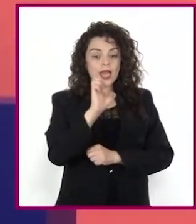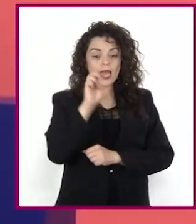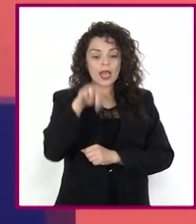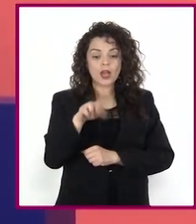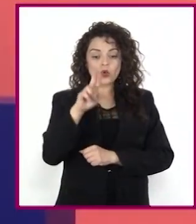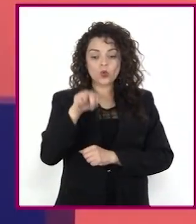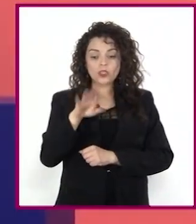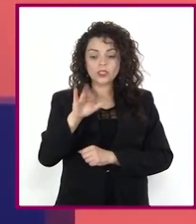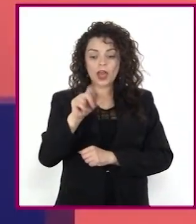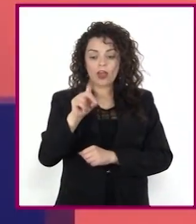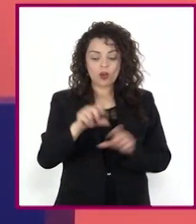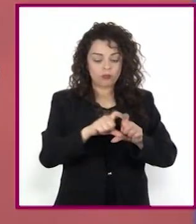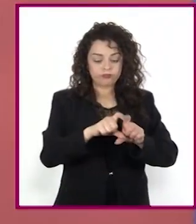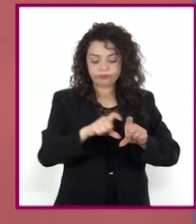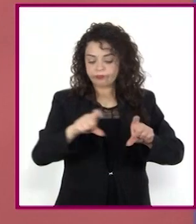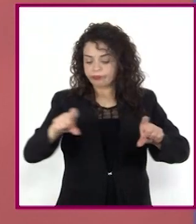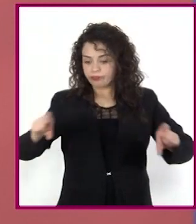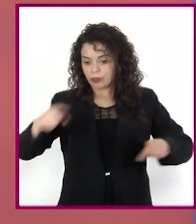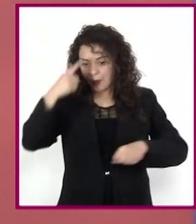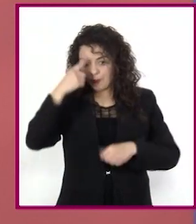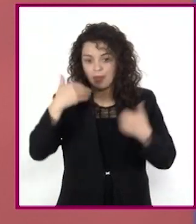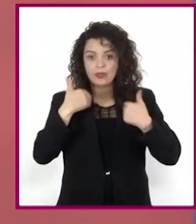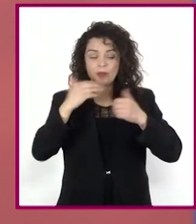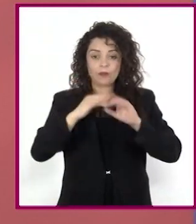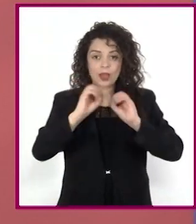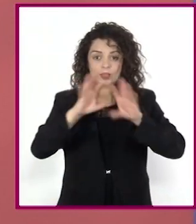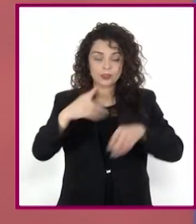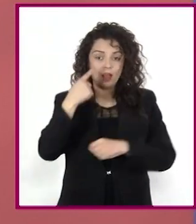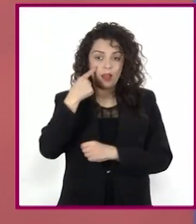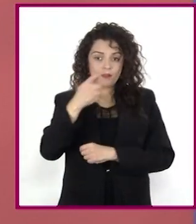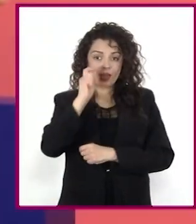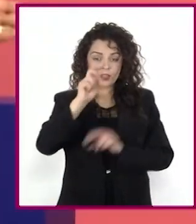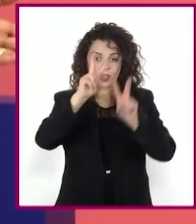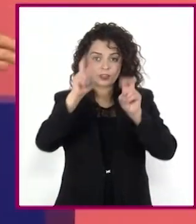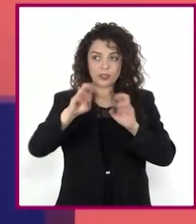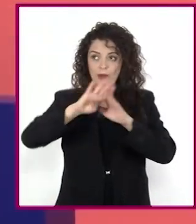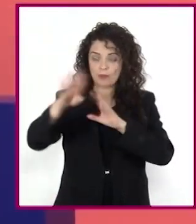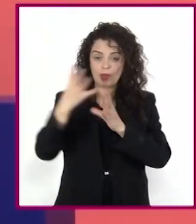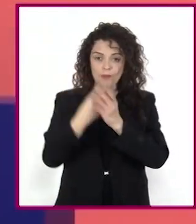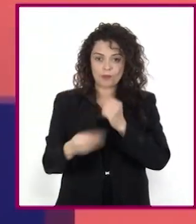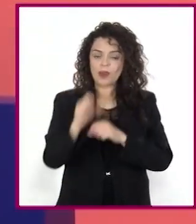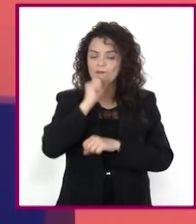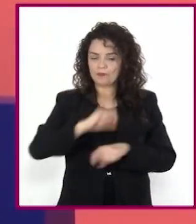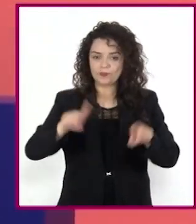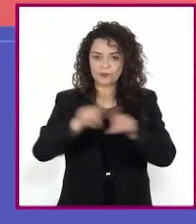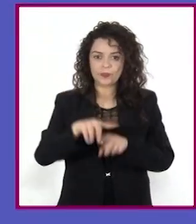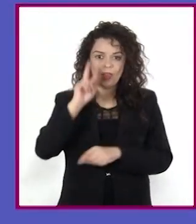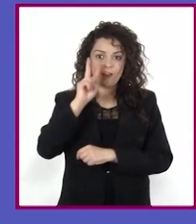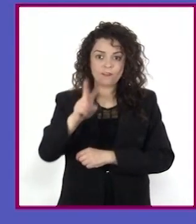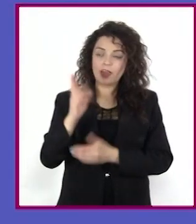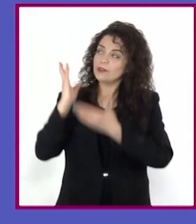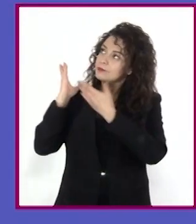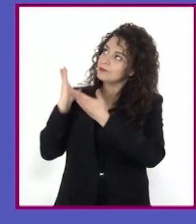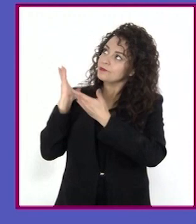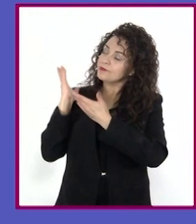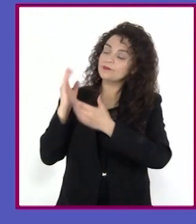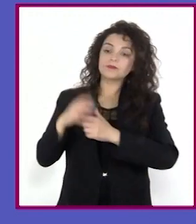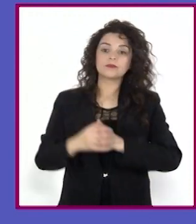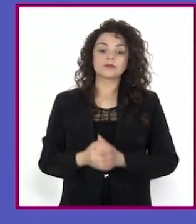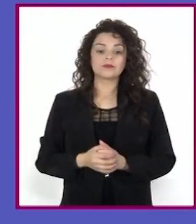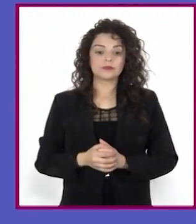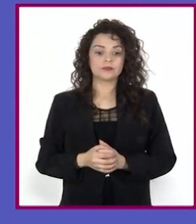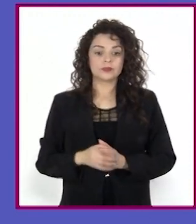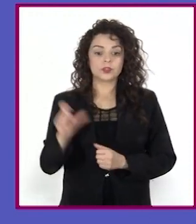enunciados. Para poder explicar de mejor manera, continuaré con el tema de migración. Usé como referente el siguiente esquema. Cabe destacar